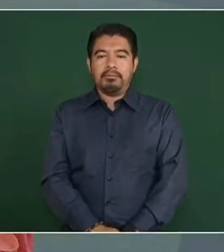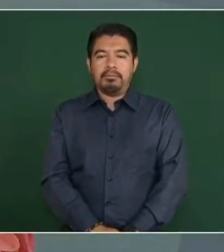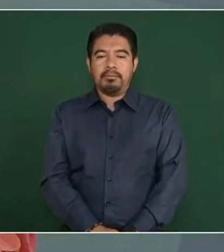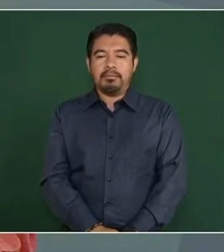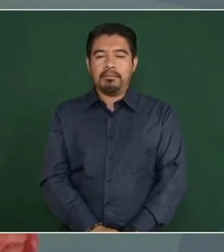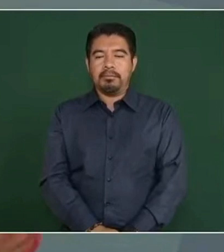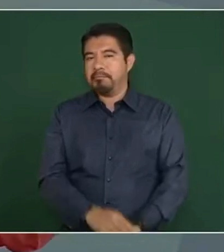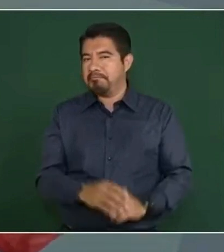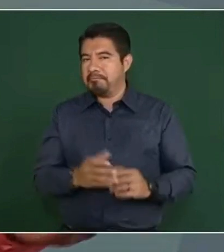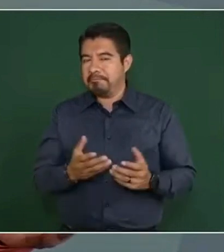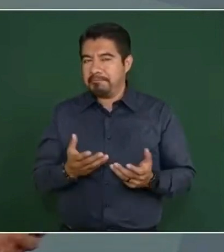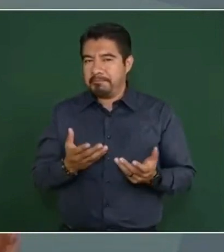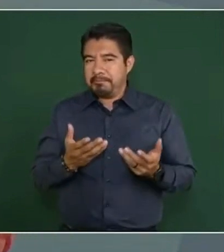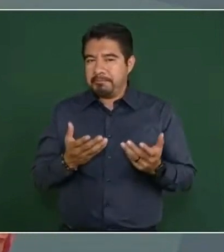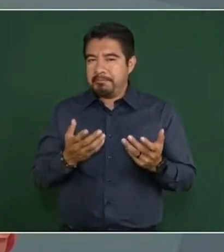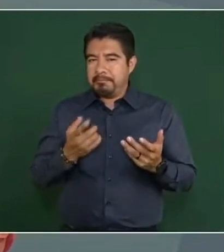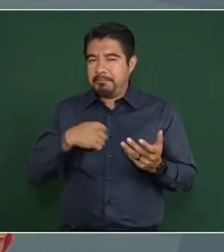ya